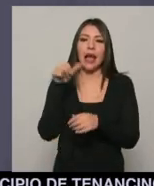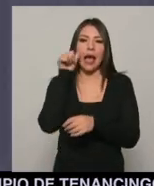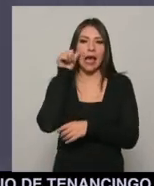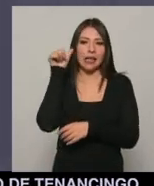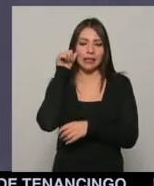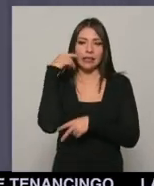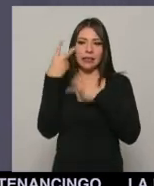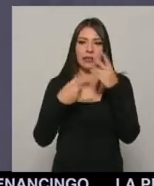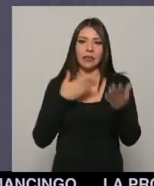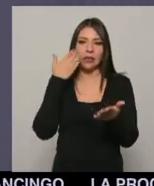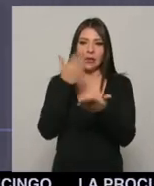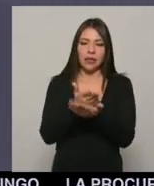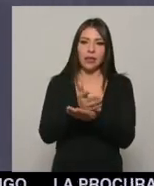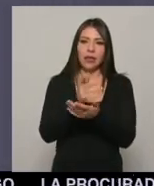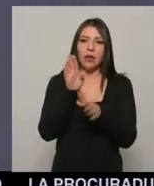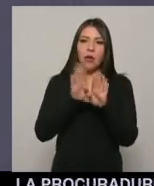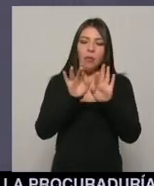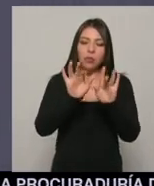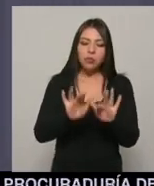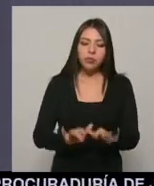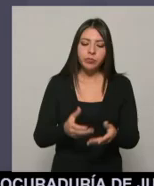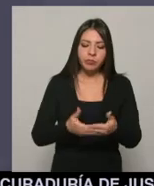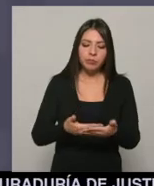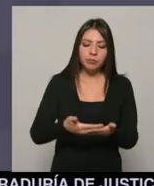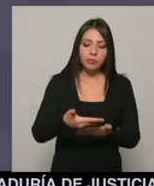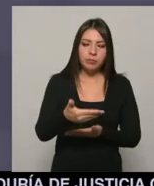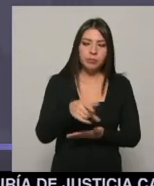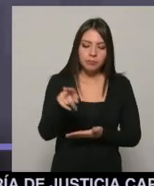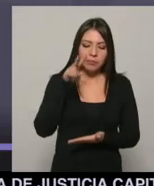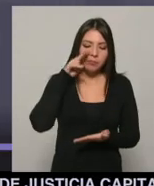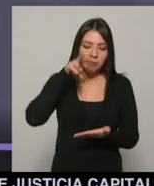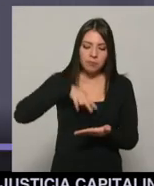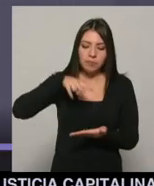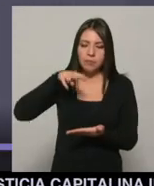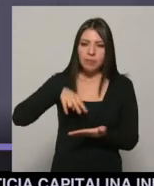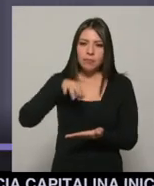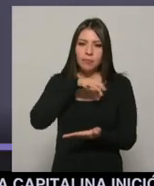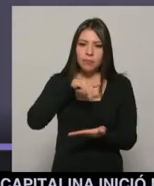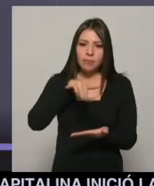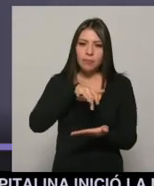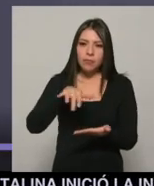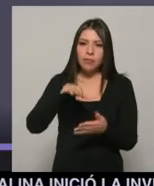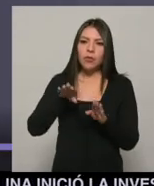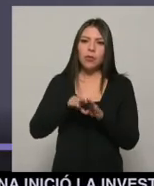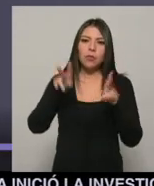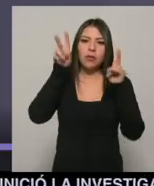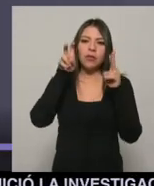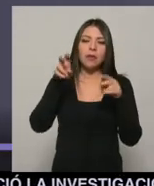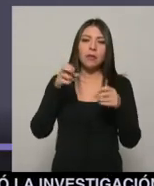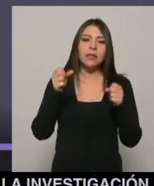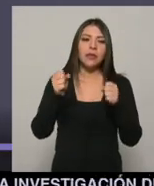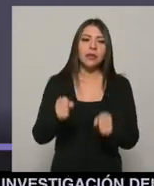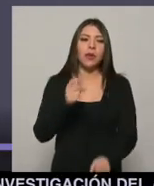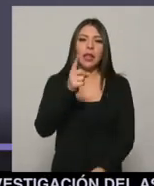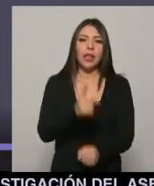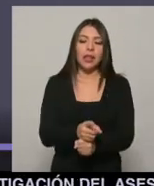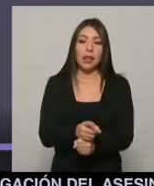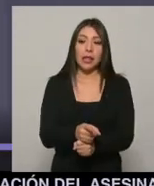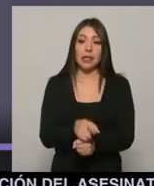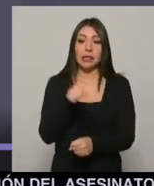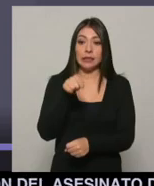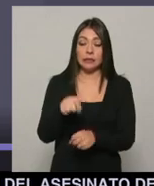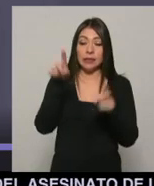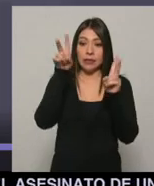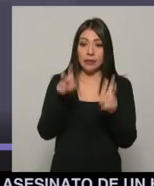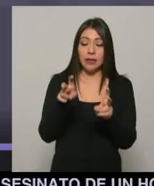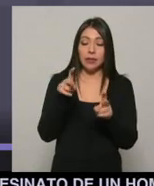ayer, al cual ya pudimos leer y pudimos echarle un ojo, sobre todo en la parte de seguridad, porque creo que es ahí donde el